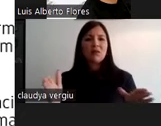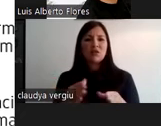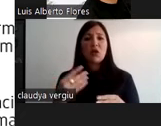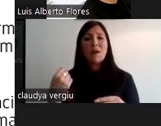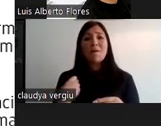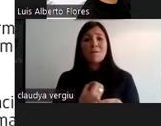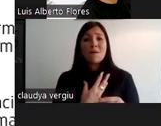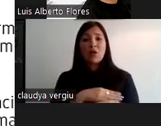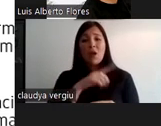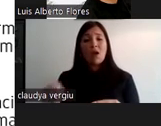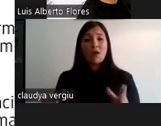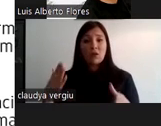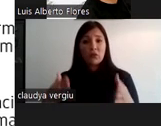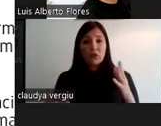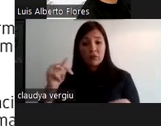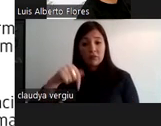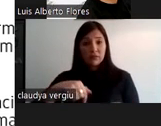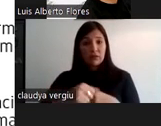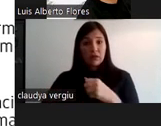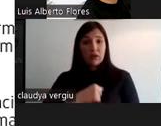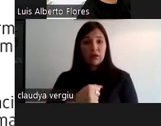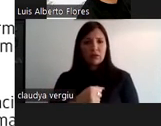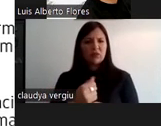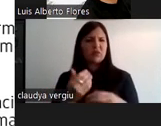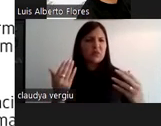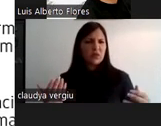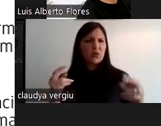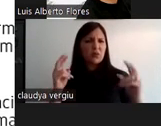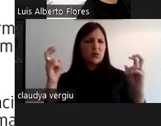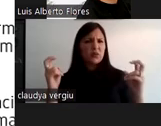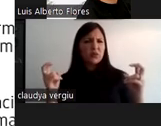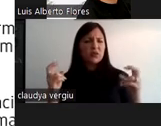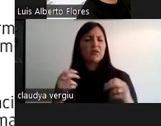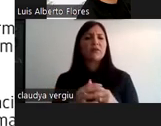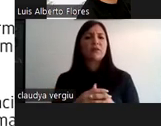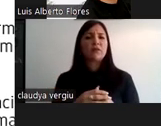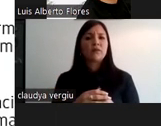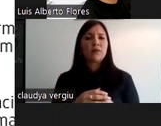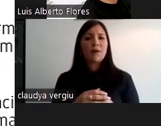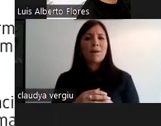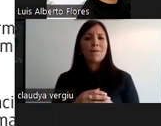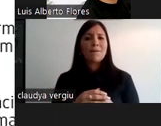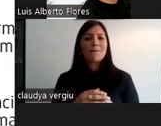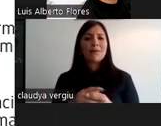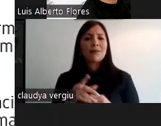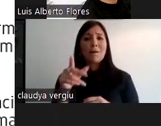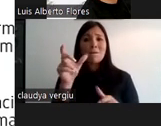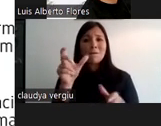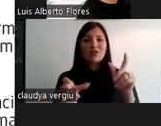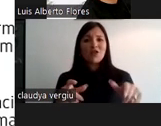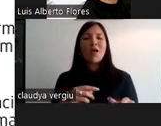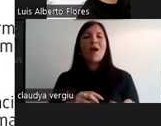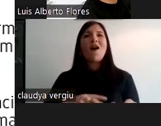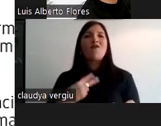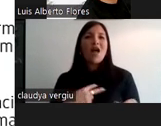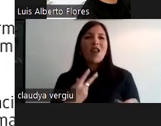y a Julio del presente y esto se debe Como mencionó también Javier a que las personas están valorando ahora